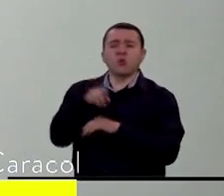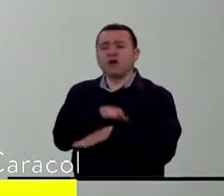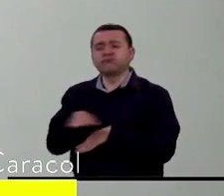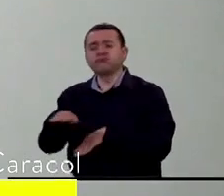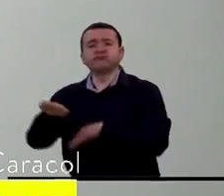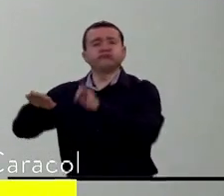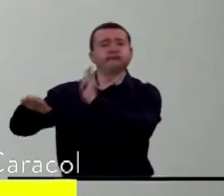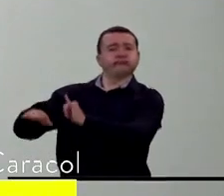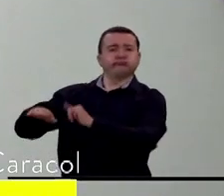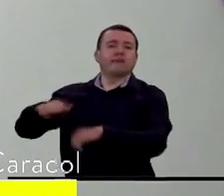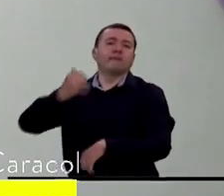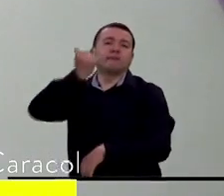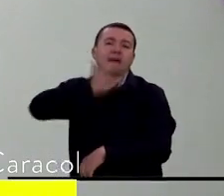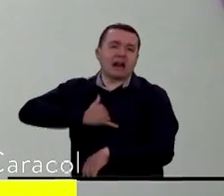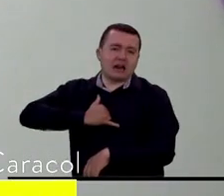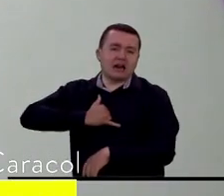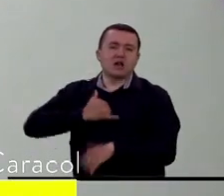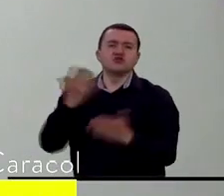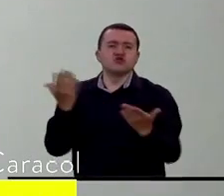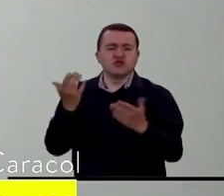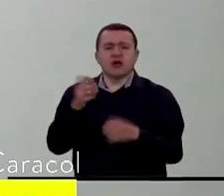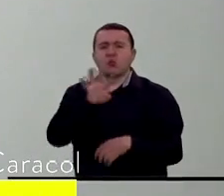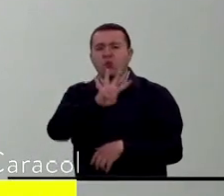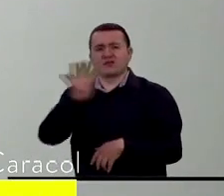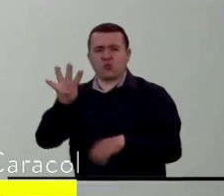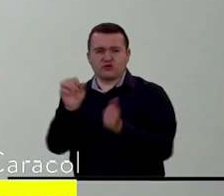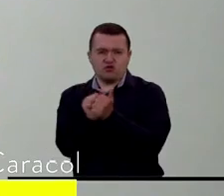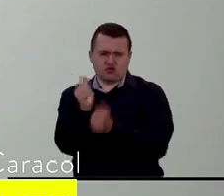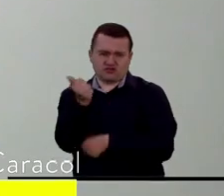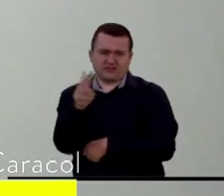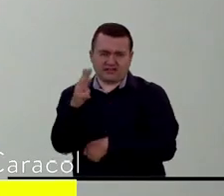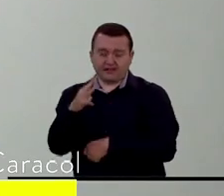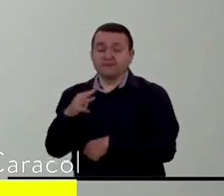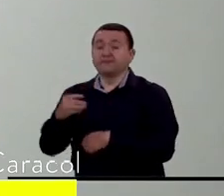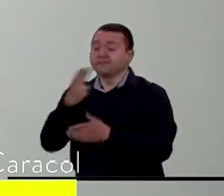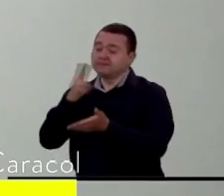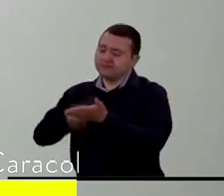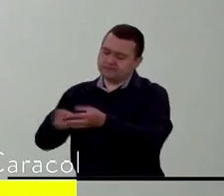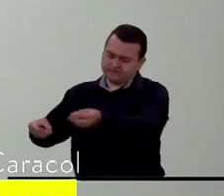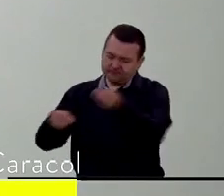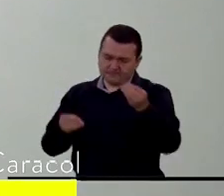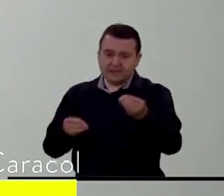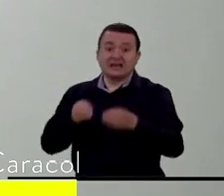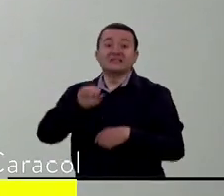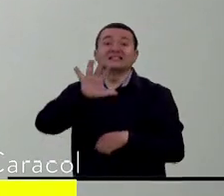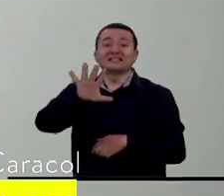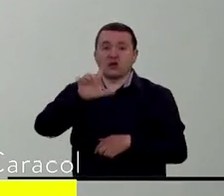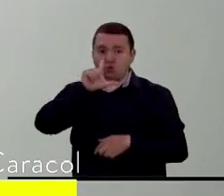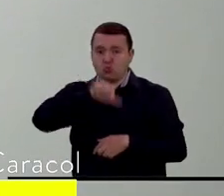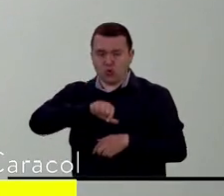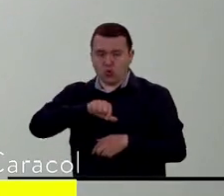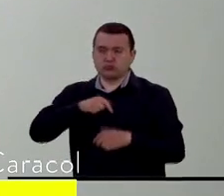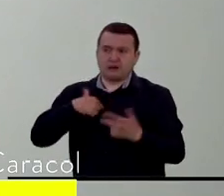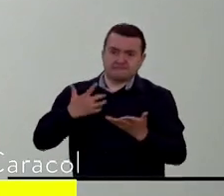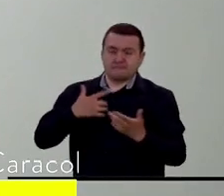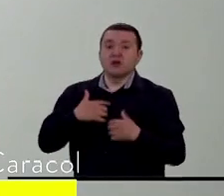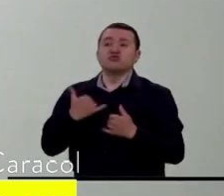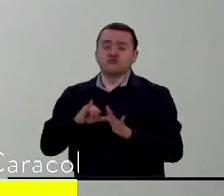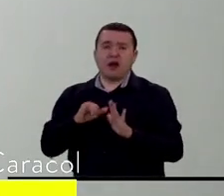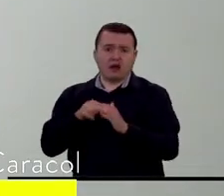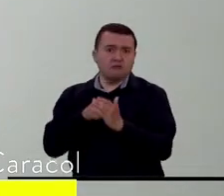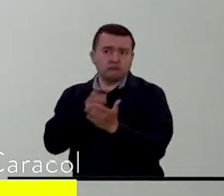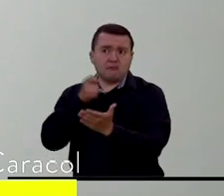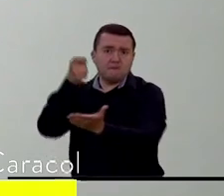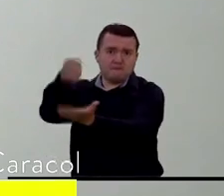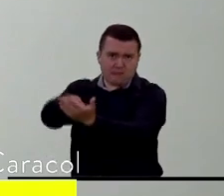con 13 la notificación llegó el 5 de junio y realice el pago de la infracción dentro de los días